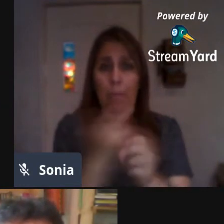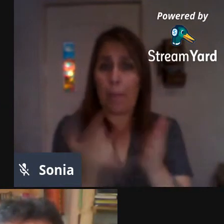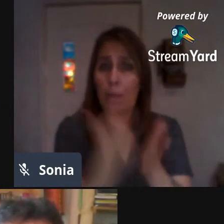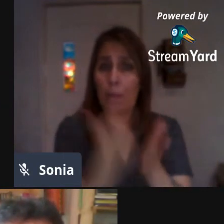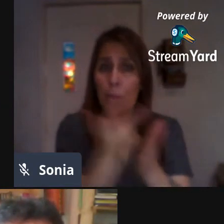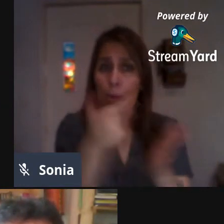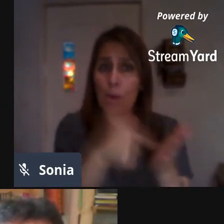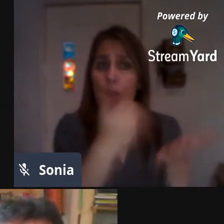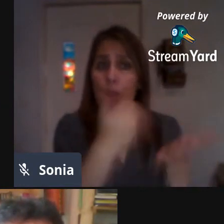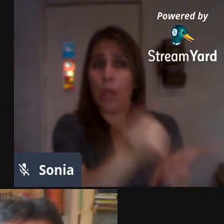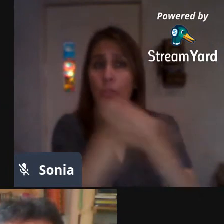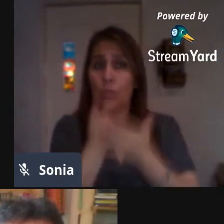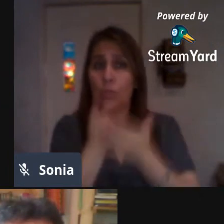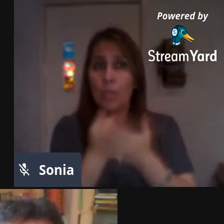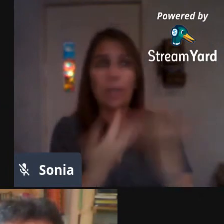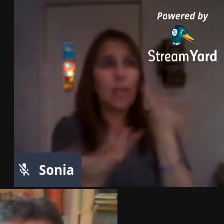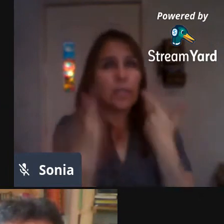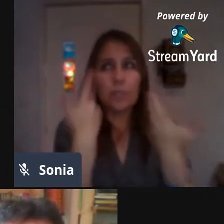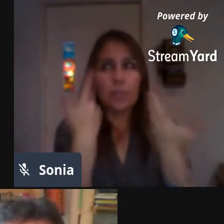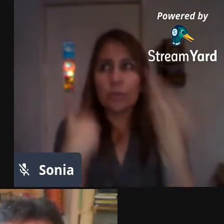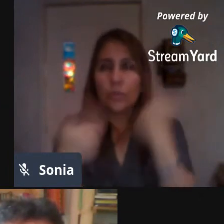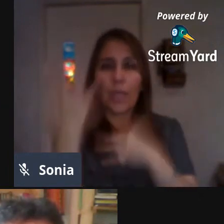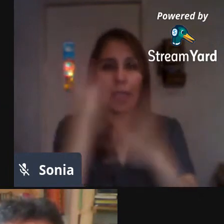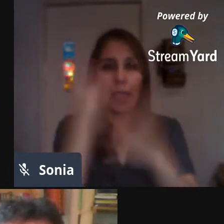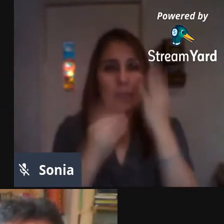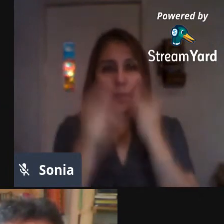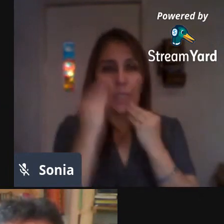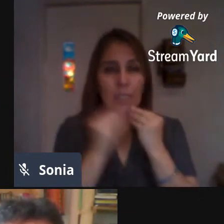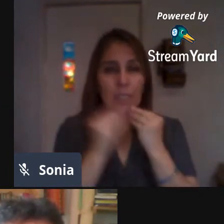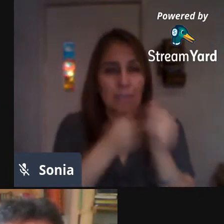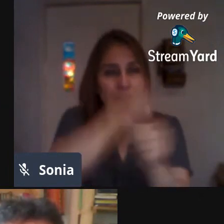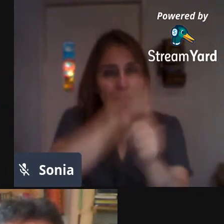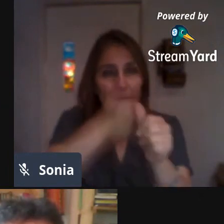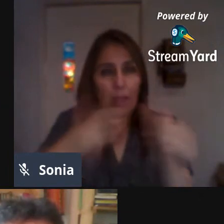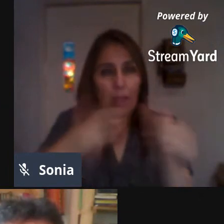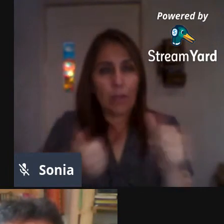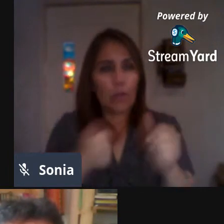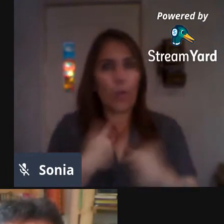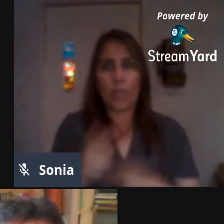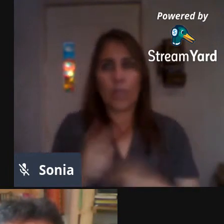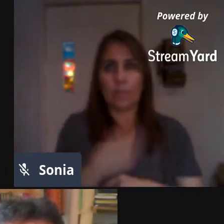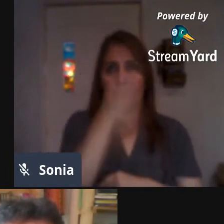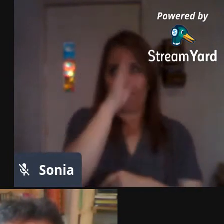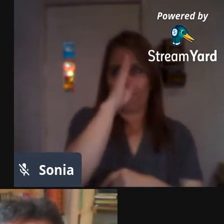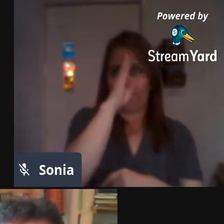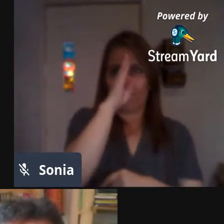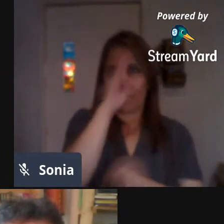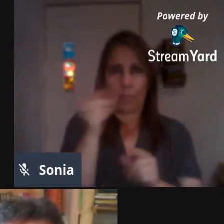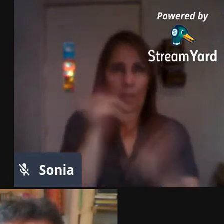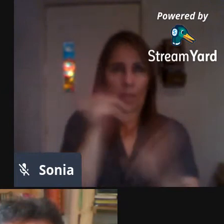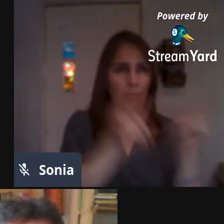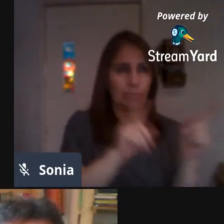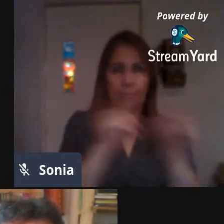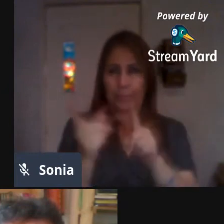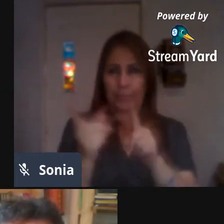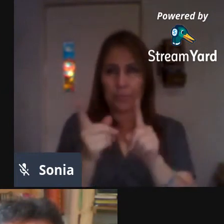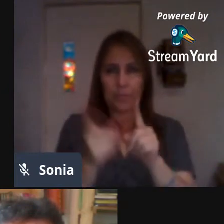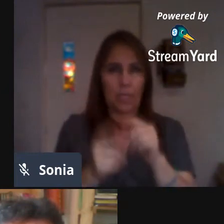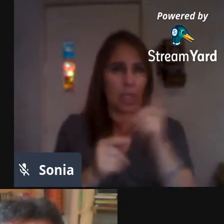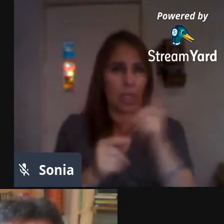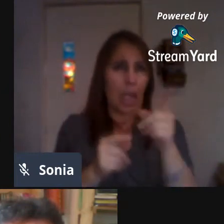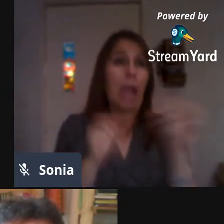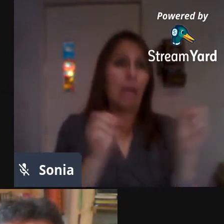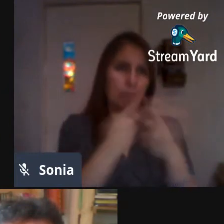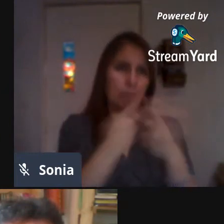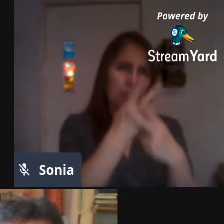experiencia que nos que nos permite salirnos de esa dualidad donde hay solo víctimas y victimarios y